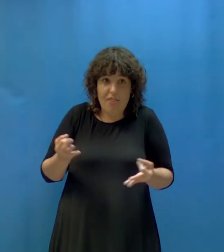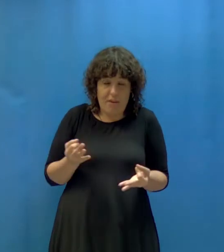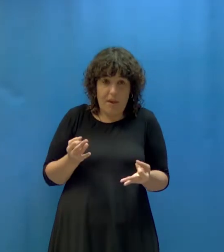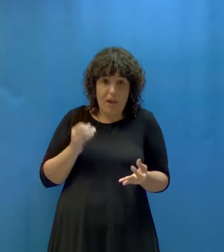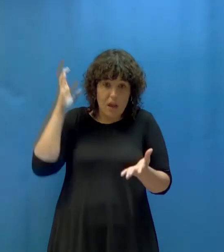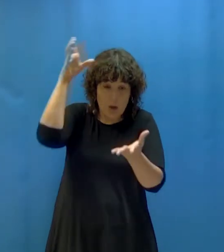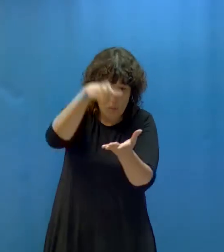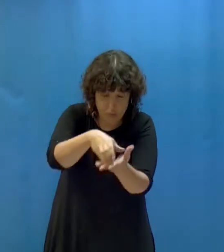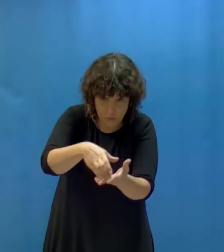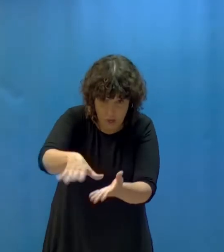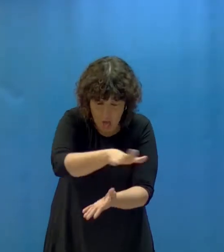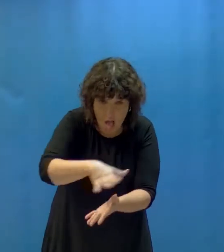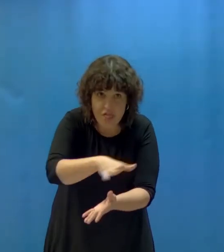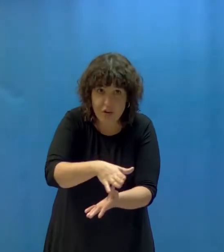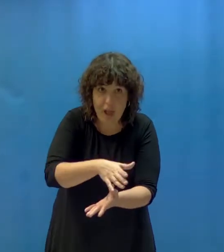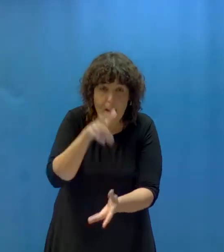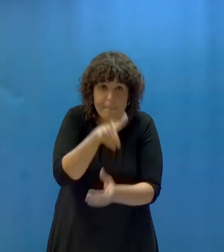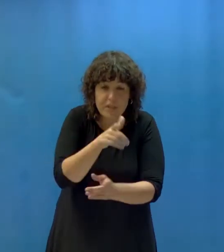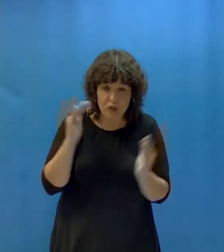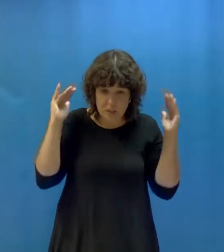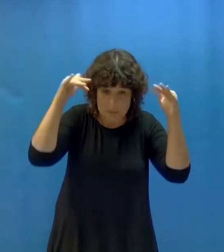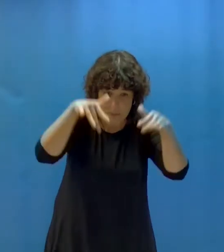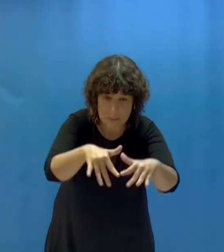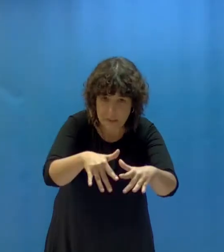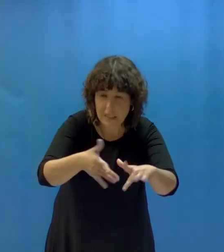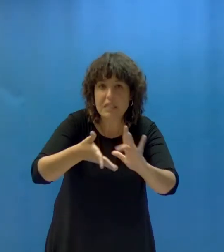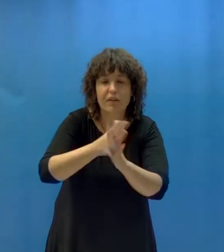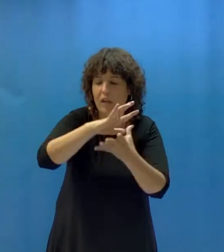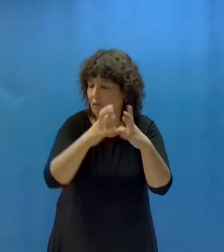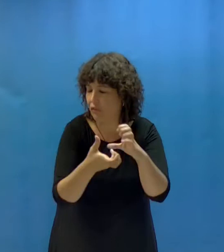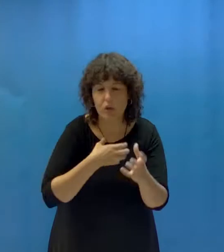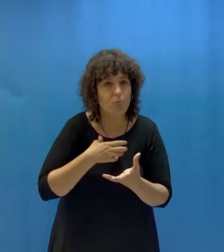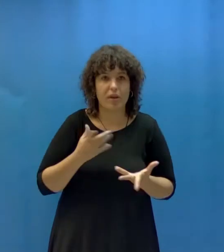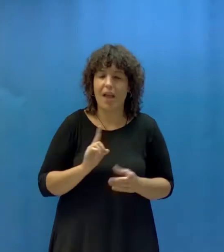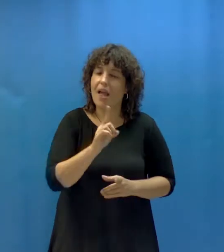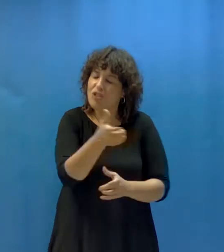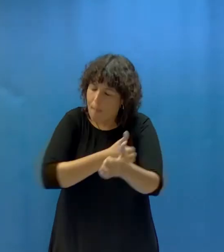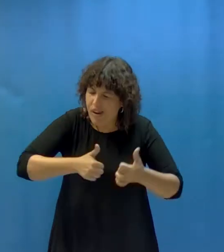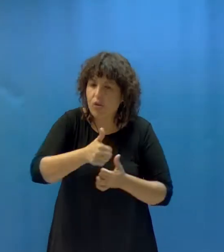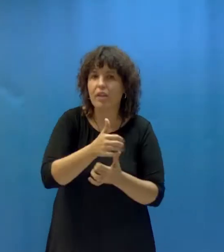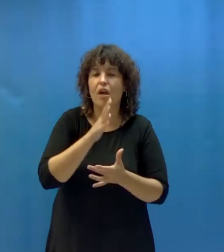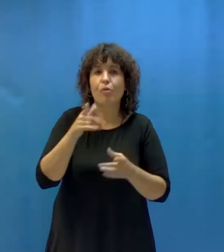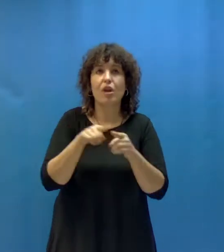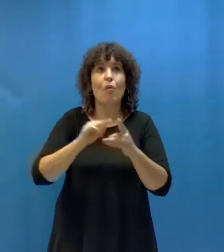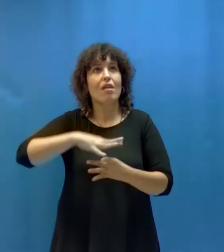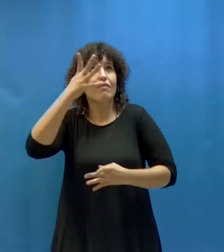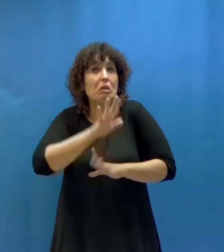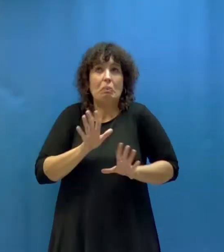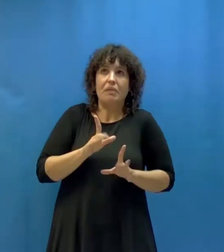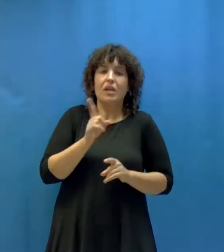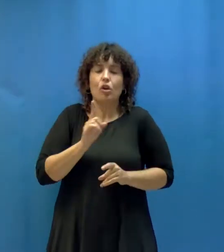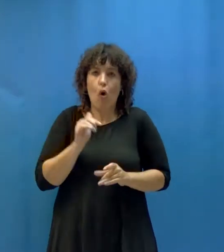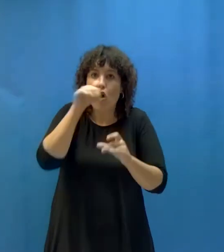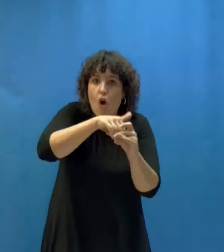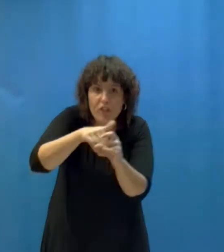muchos deportistas en nuestra ciudad y esas deficiencias no pueden ir más allá. Es una prioridad porque no solo se trata de un edificio, sino de todo lo que contiene.